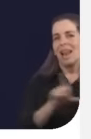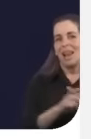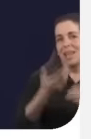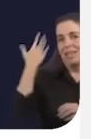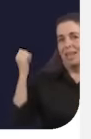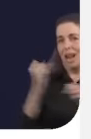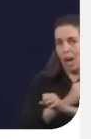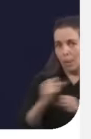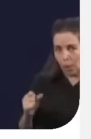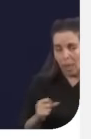será total